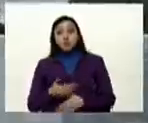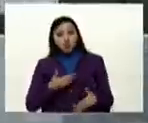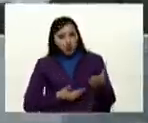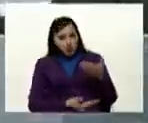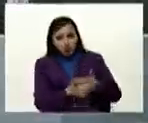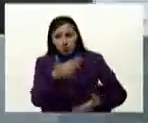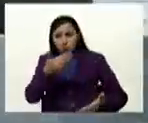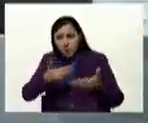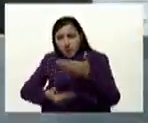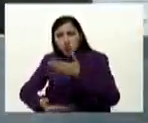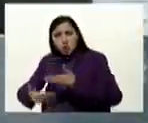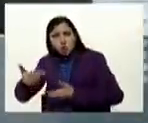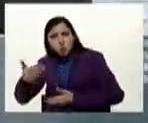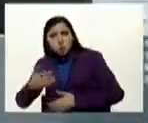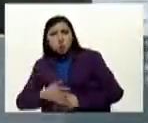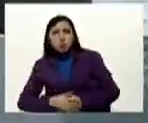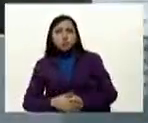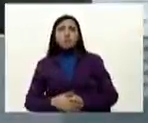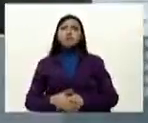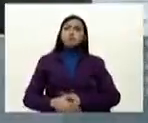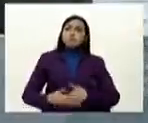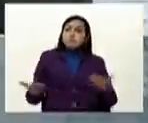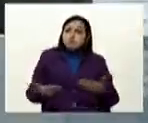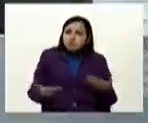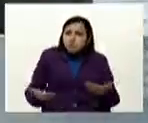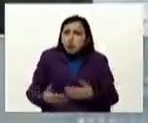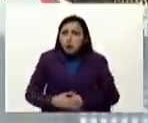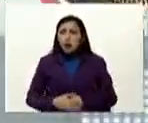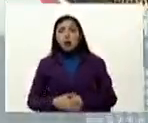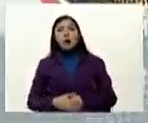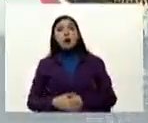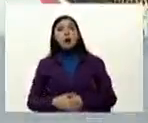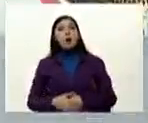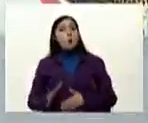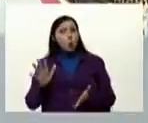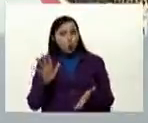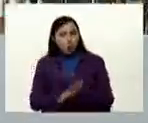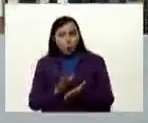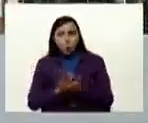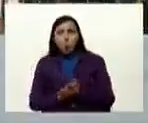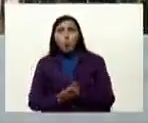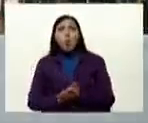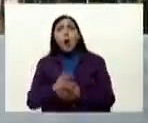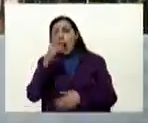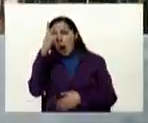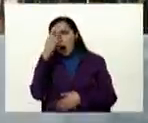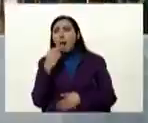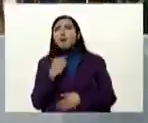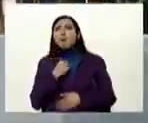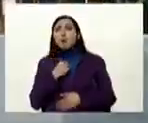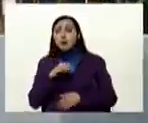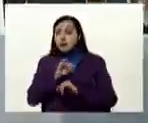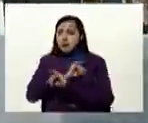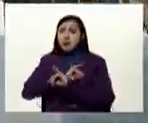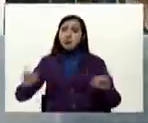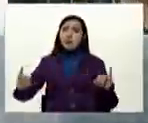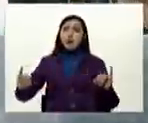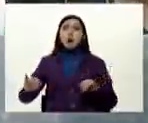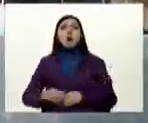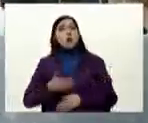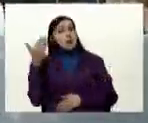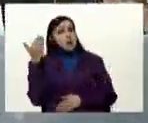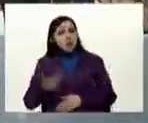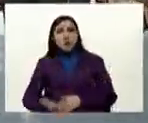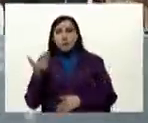cooperación para el alivio y la superación de la pobreza, un elemento